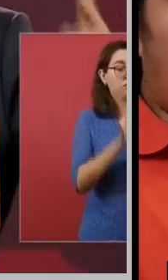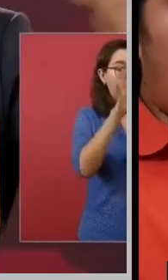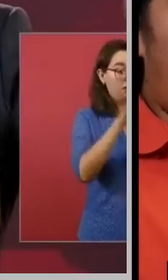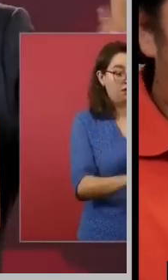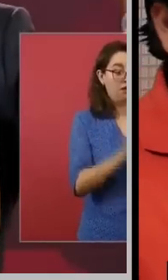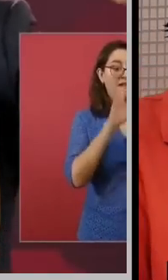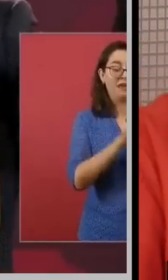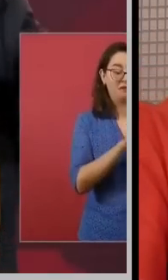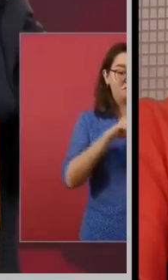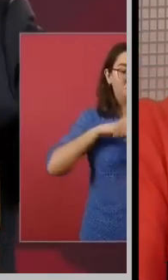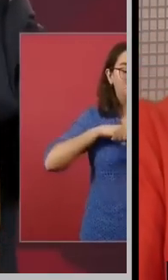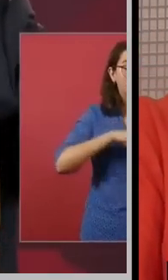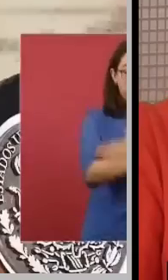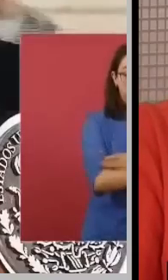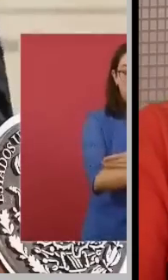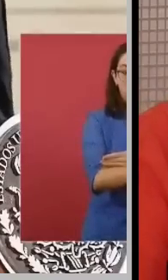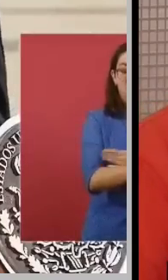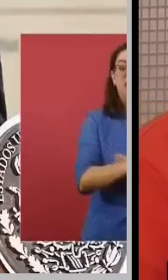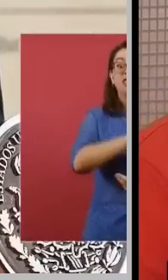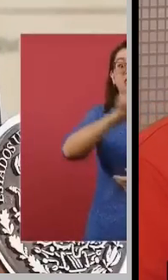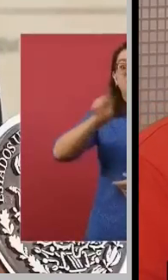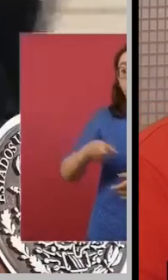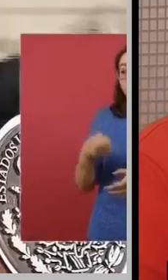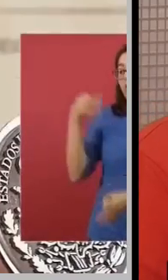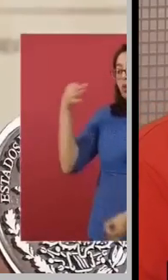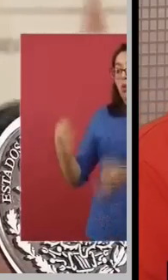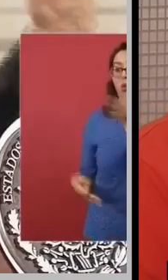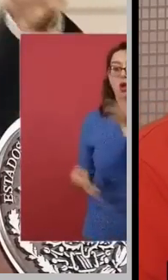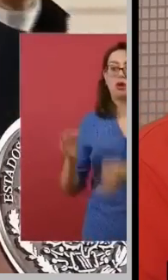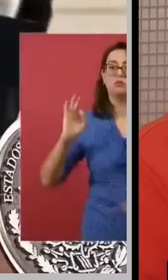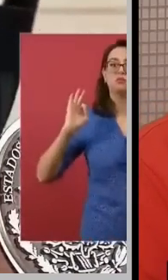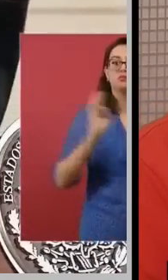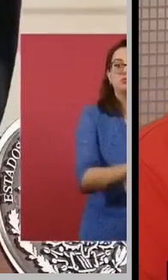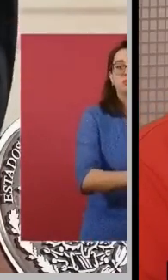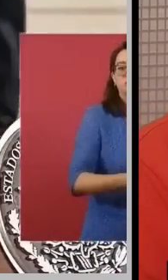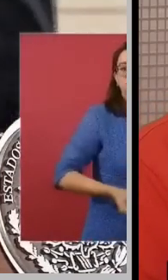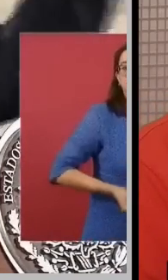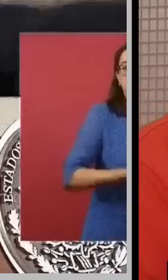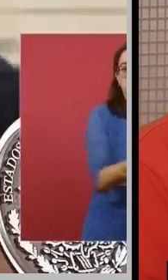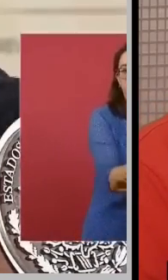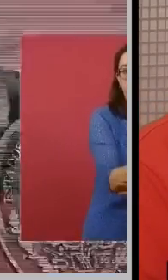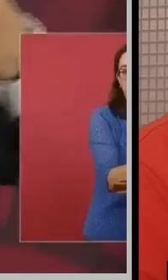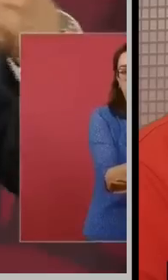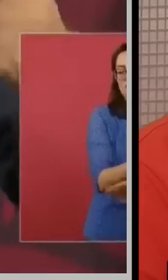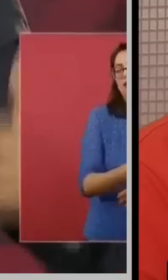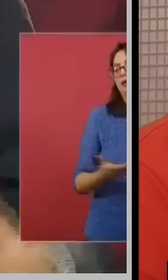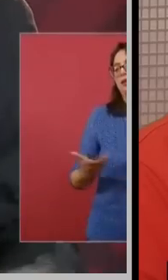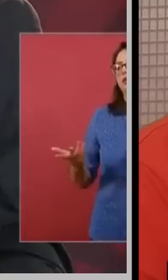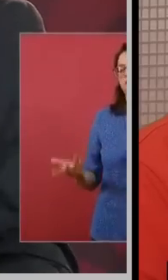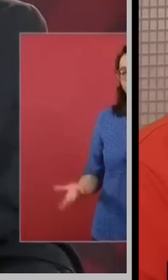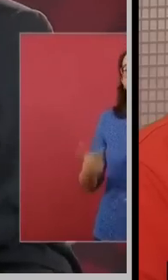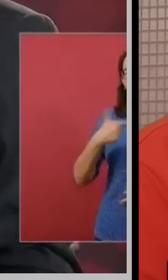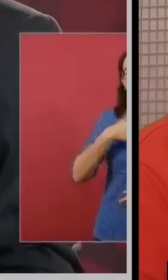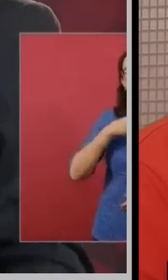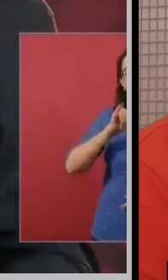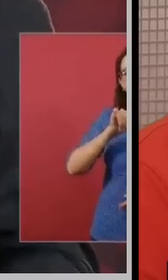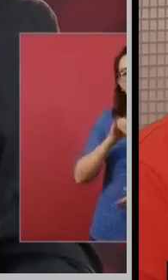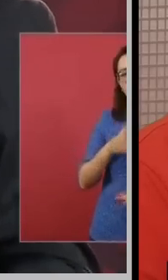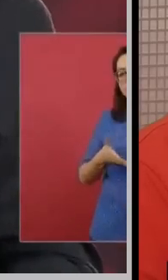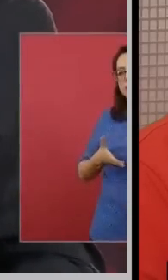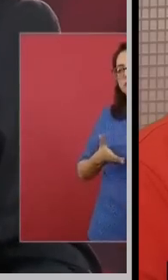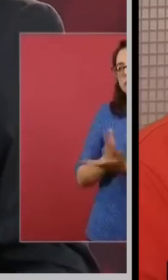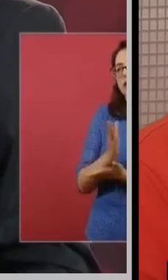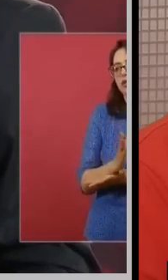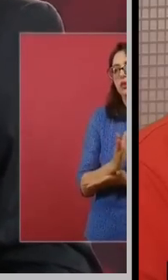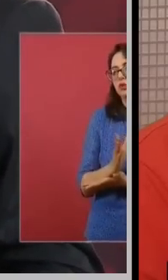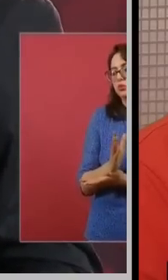que ya tienen antecedentes penales y que van a salir a seguir